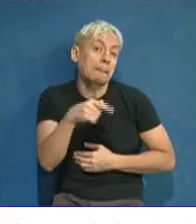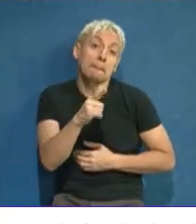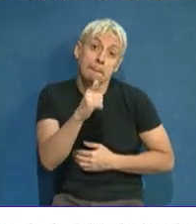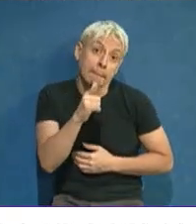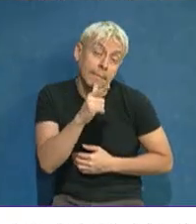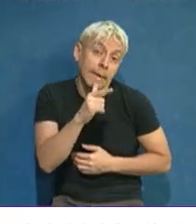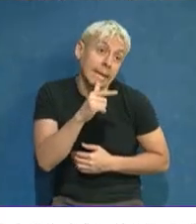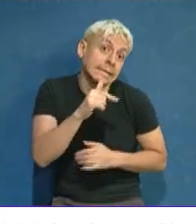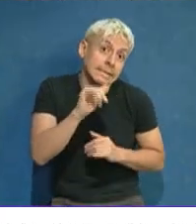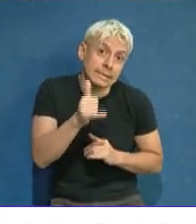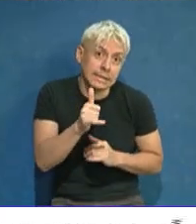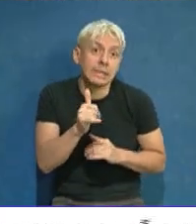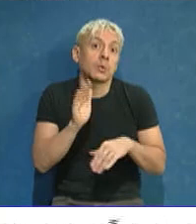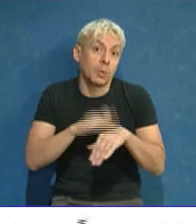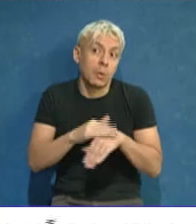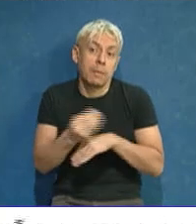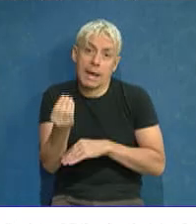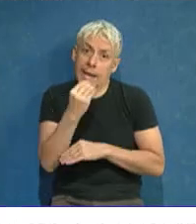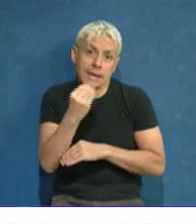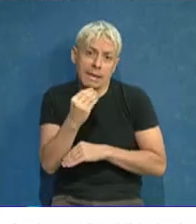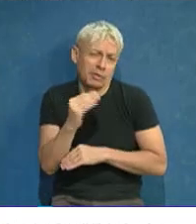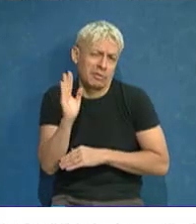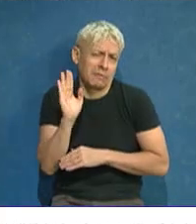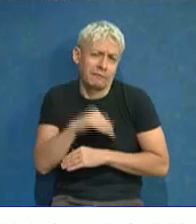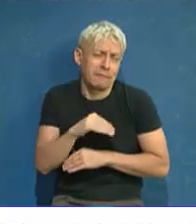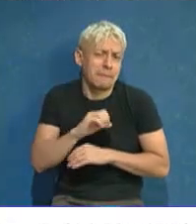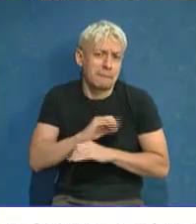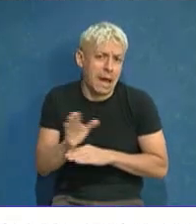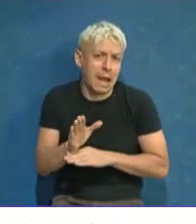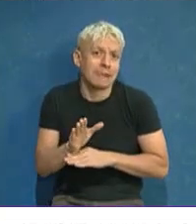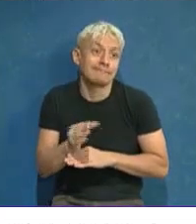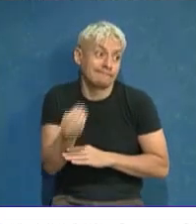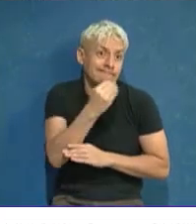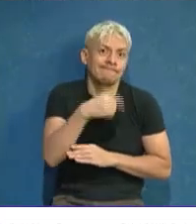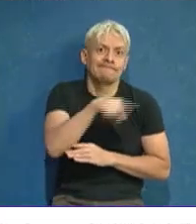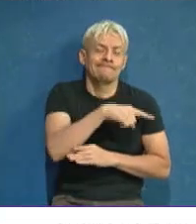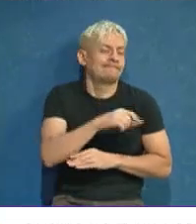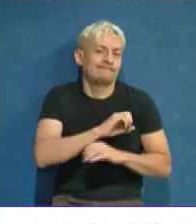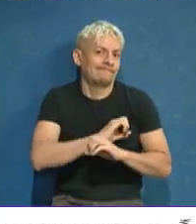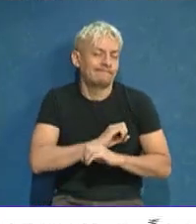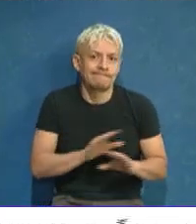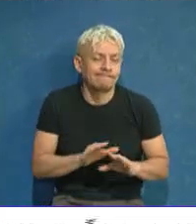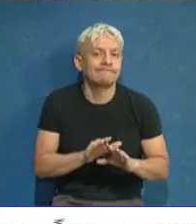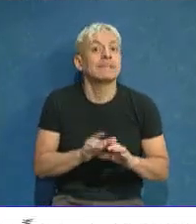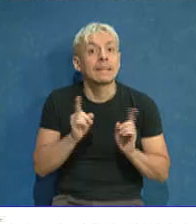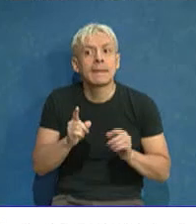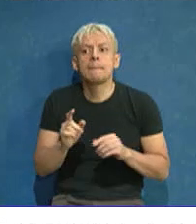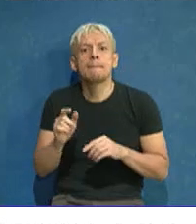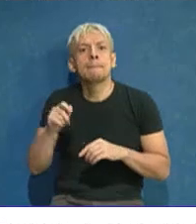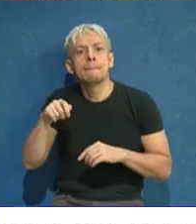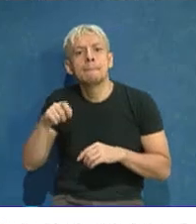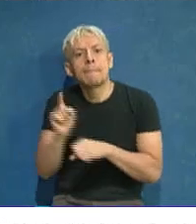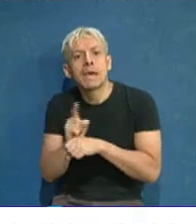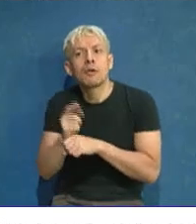investigación que puede ser los alimentos es el relato de la familia y además el hecho de que los perros y los gatos de la